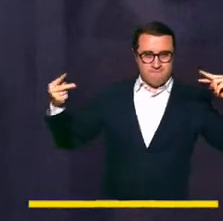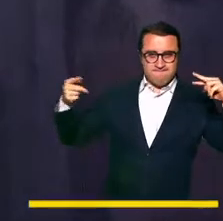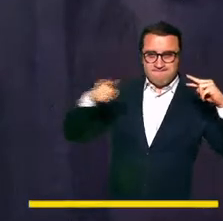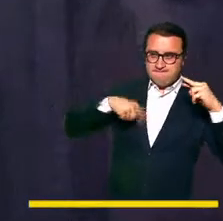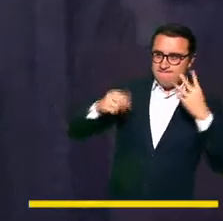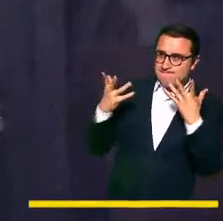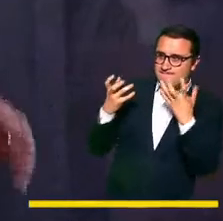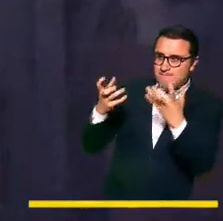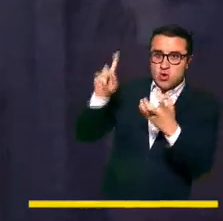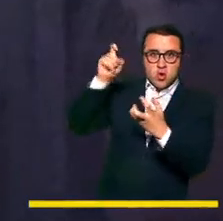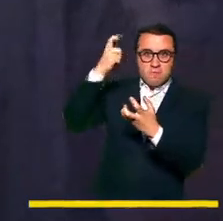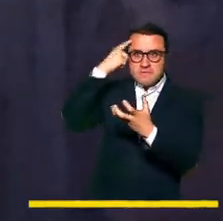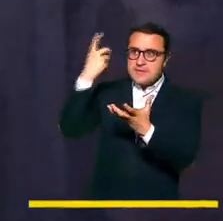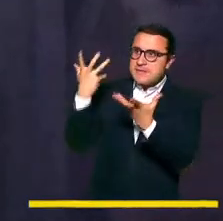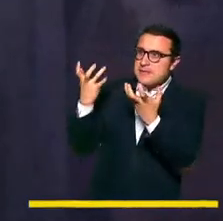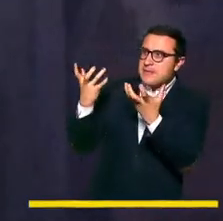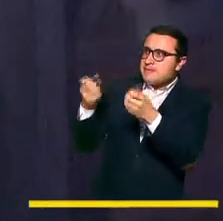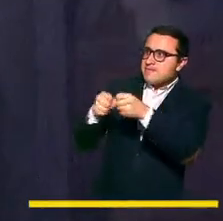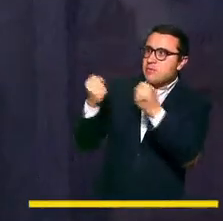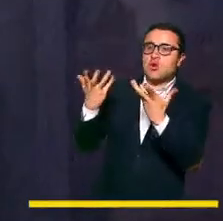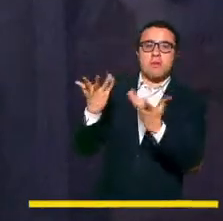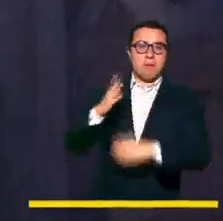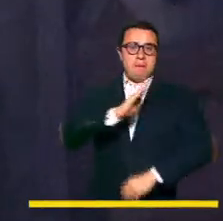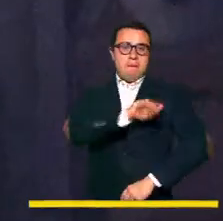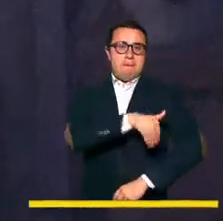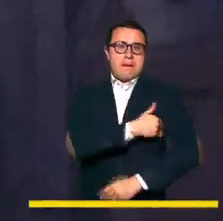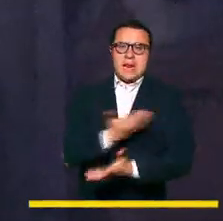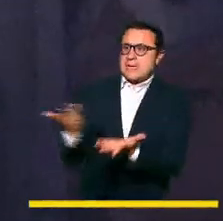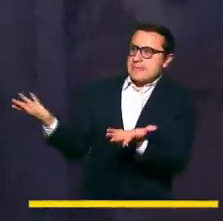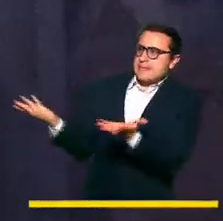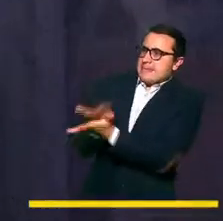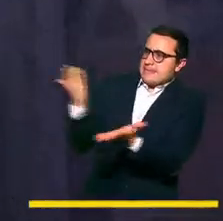cómo destruir el gobierno a partir de tumbar los ministros.